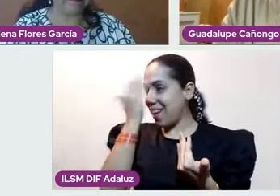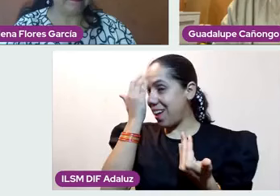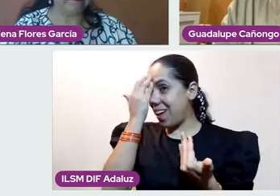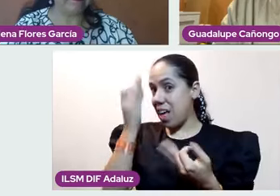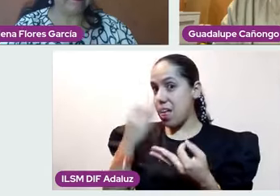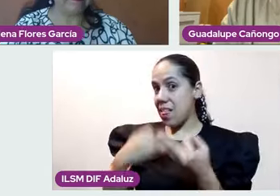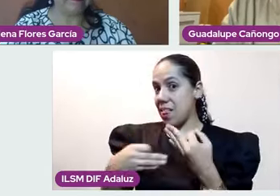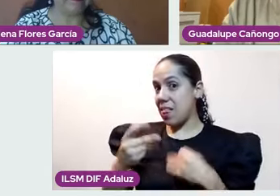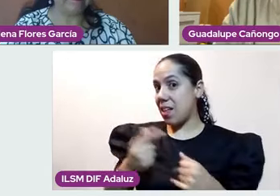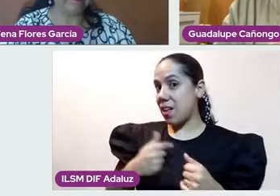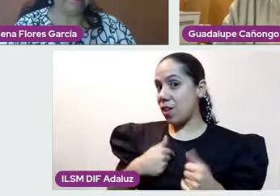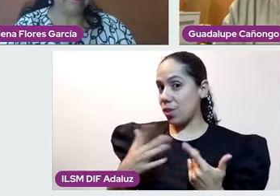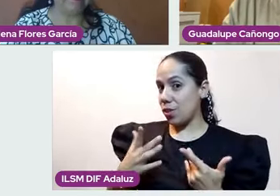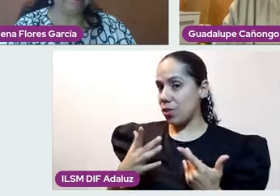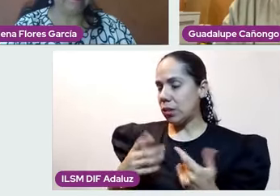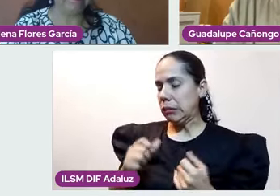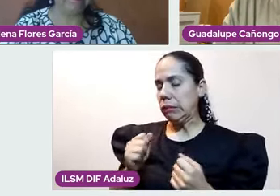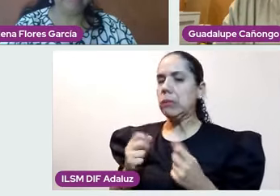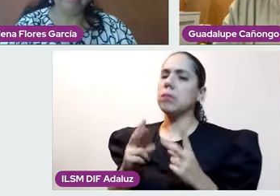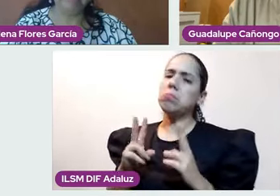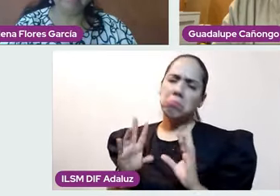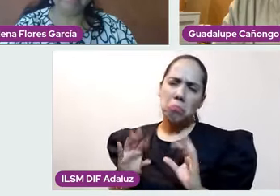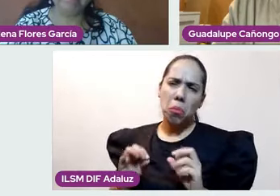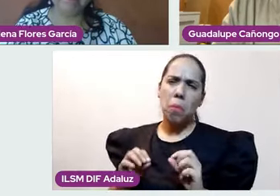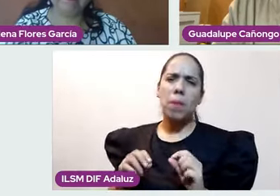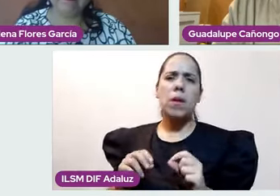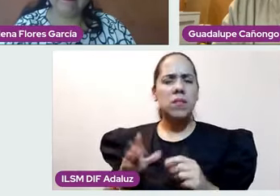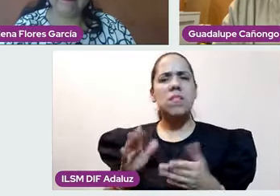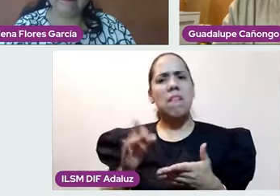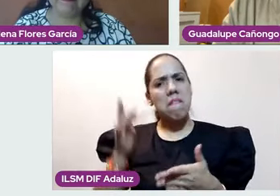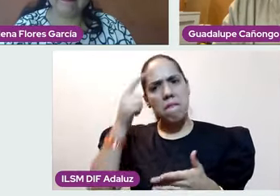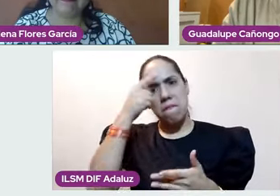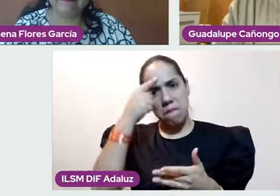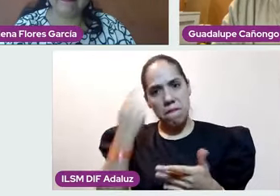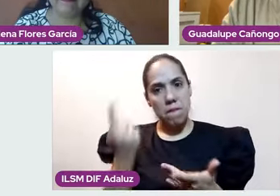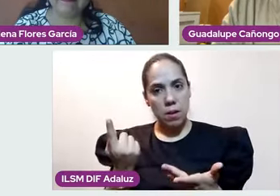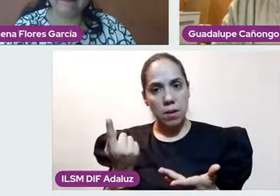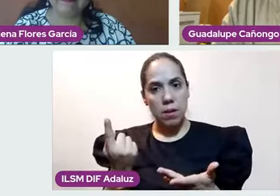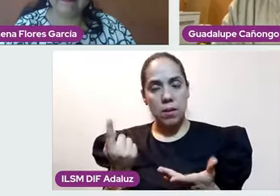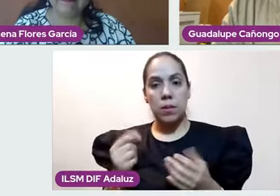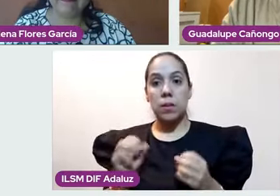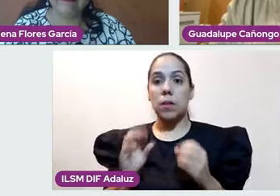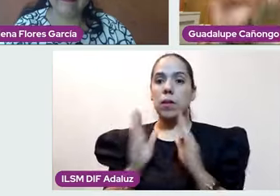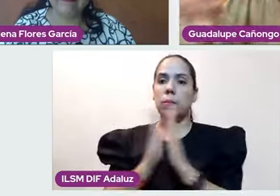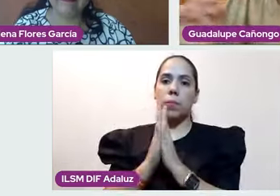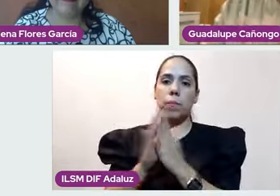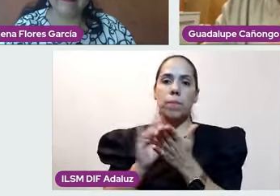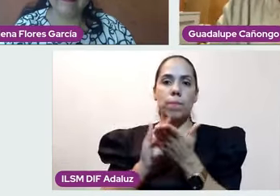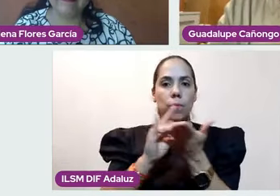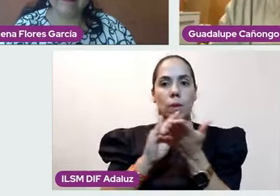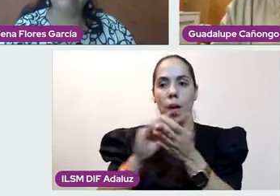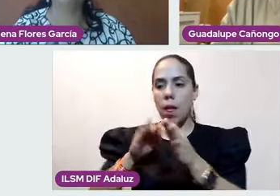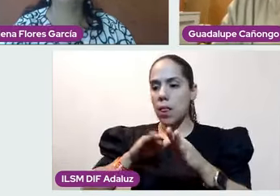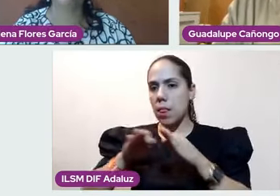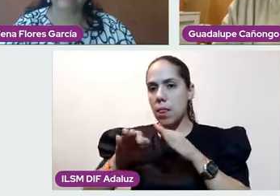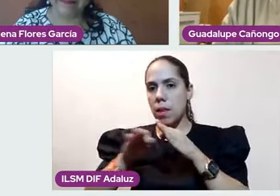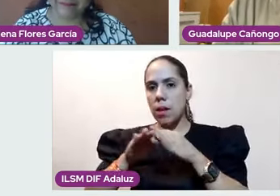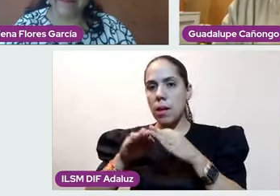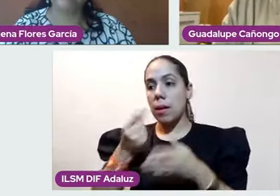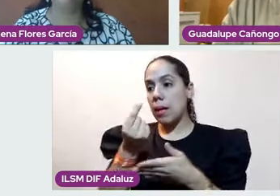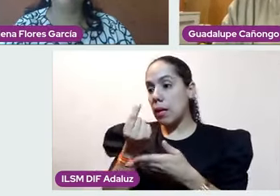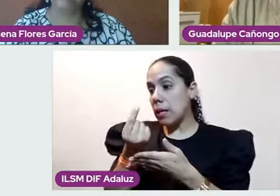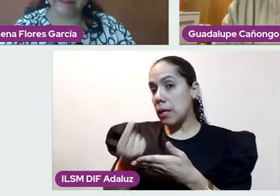un gran reto. Por eso este tipo de cuestiones tenemos que trabajarlo con los chiquitos. Trabajar el